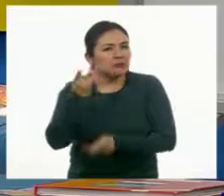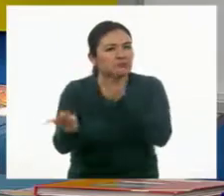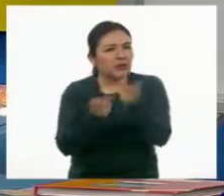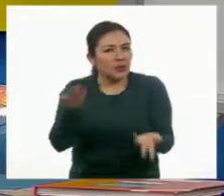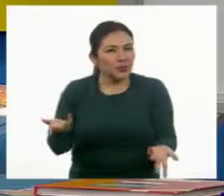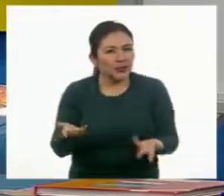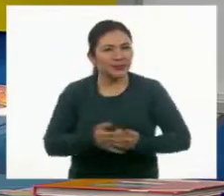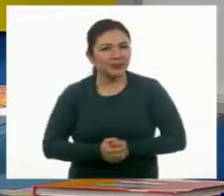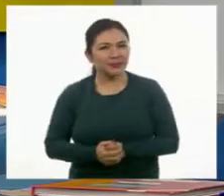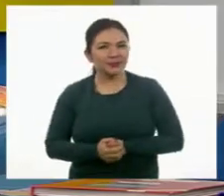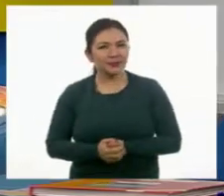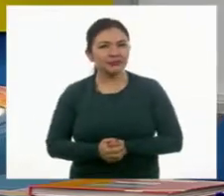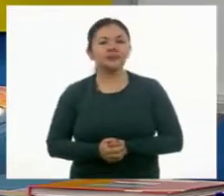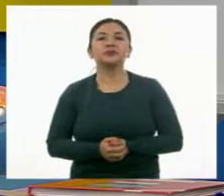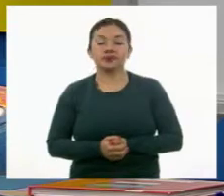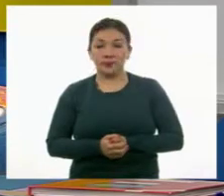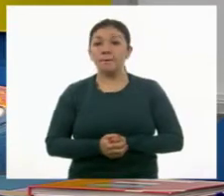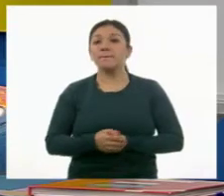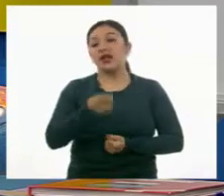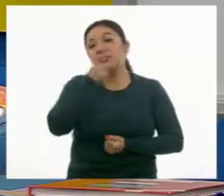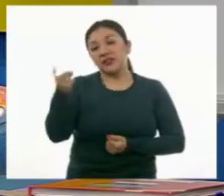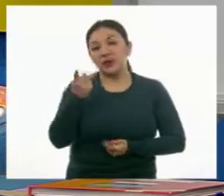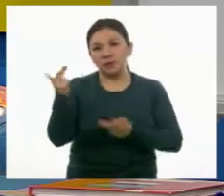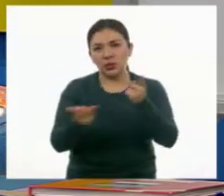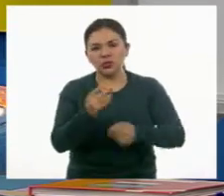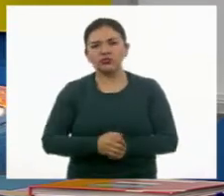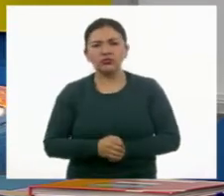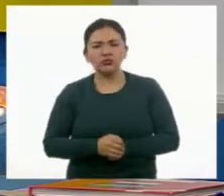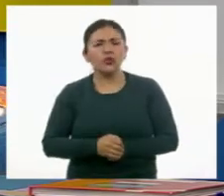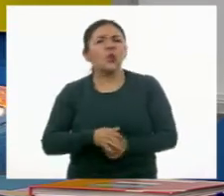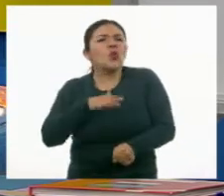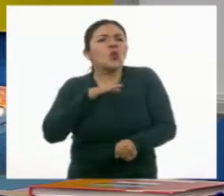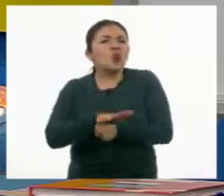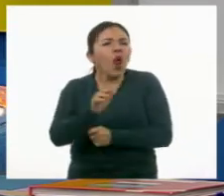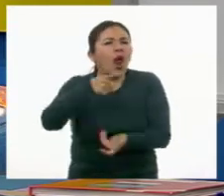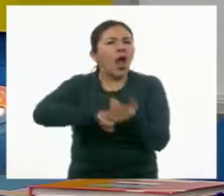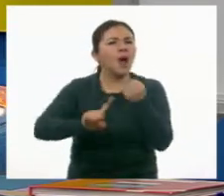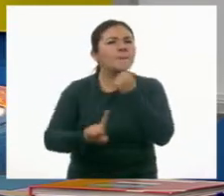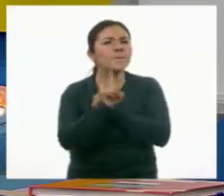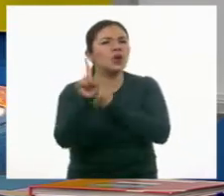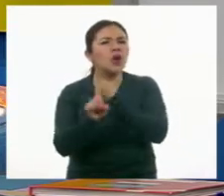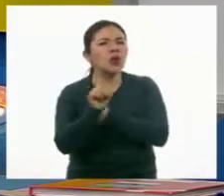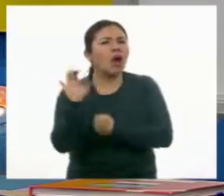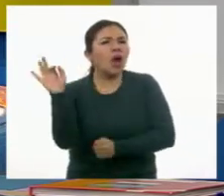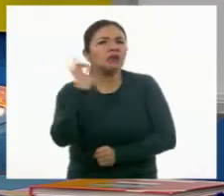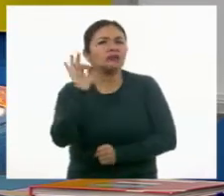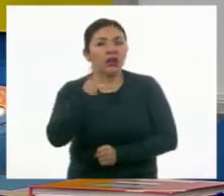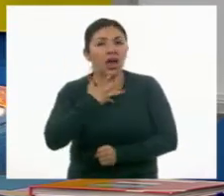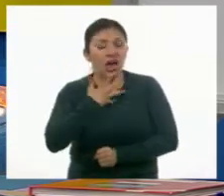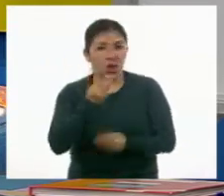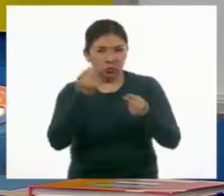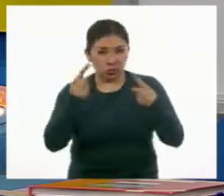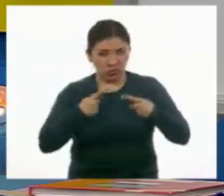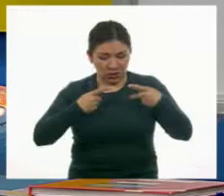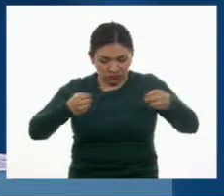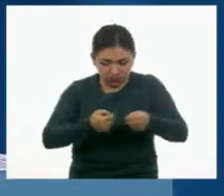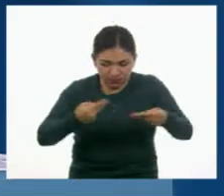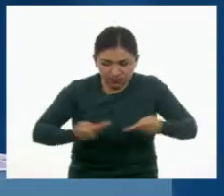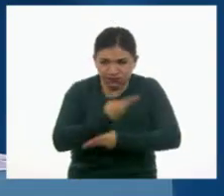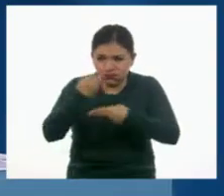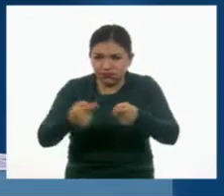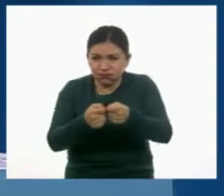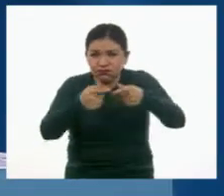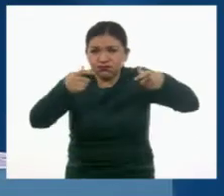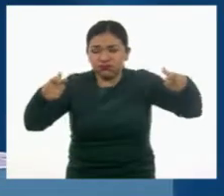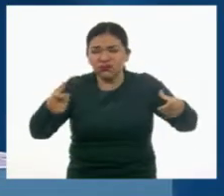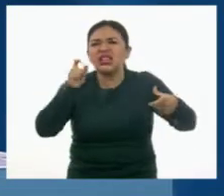esto? Mandan a preguntar, ¿qué tipos de problemas sociales pueden presentarse cuando hay sobrepoblación? Pues vamos a